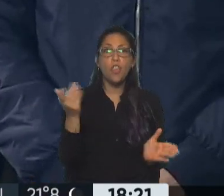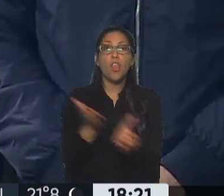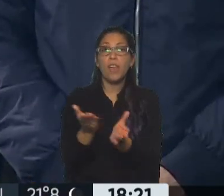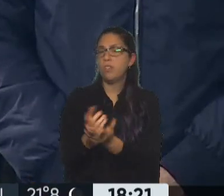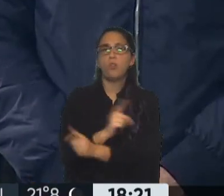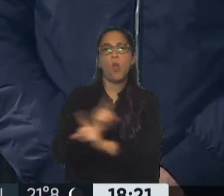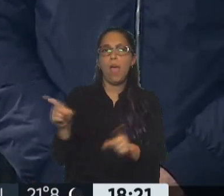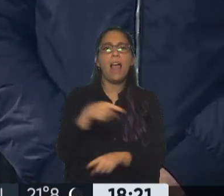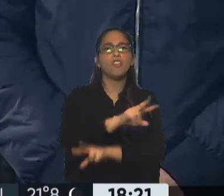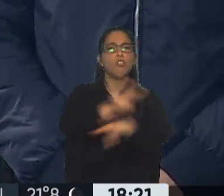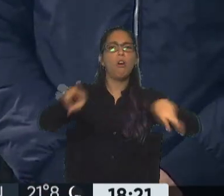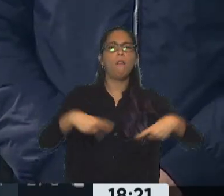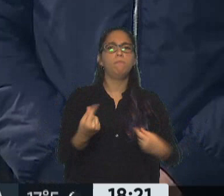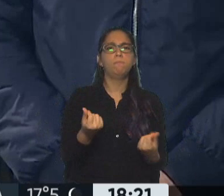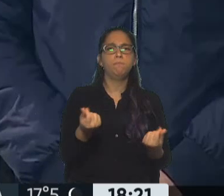derecho.